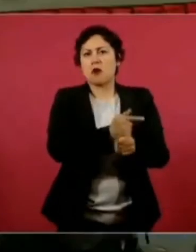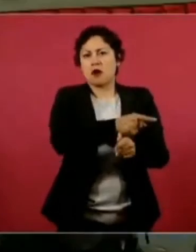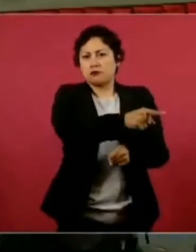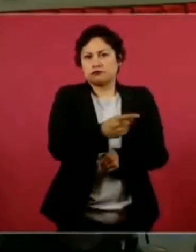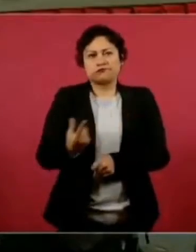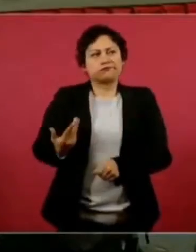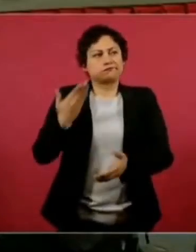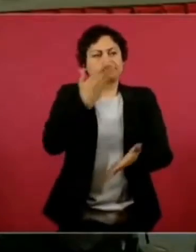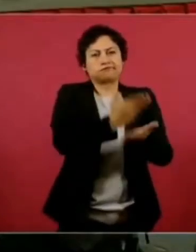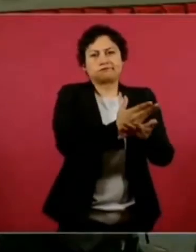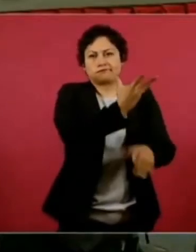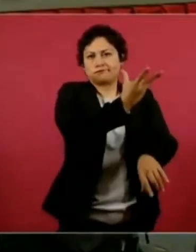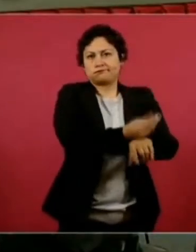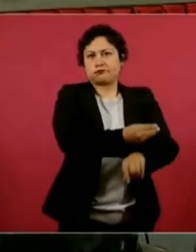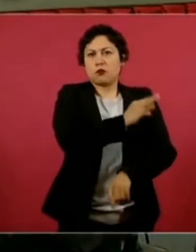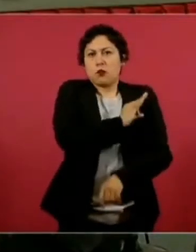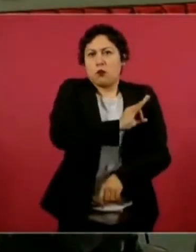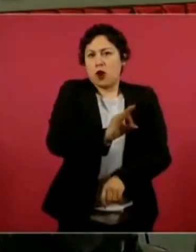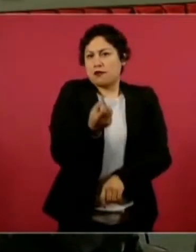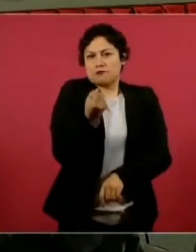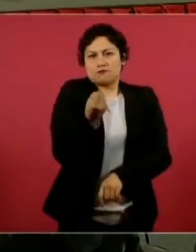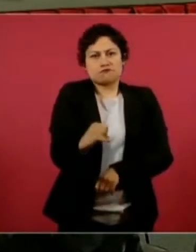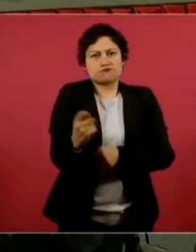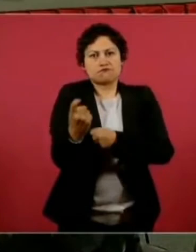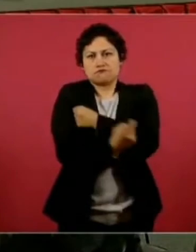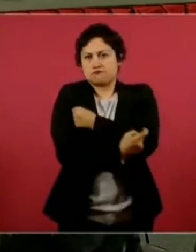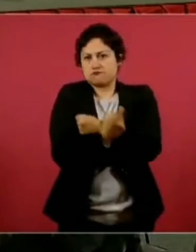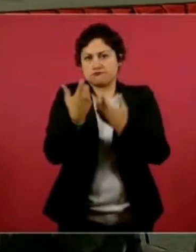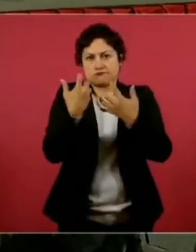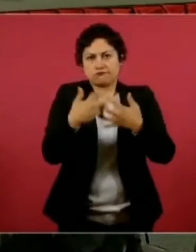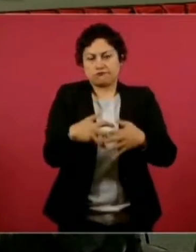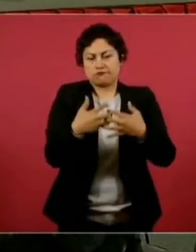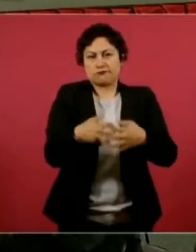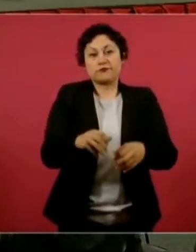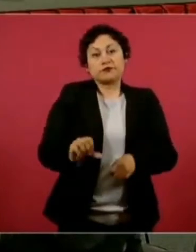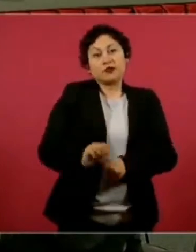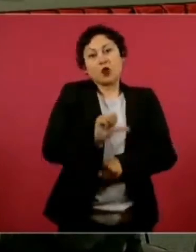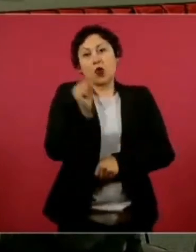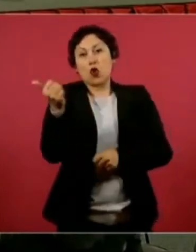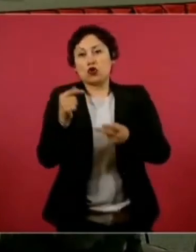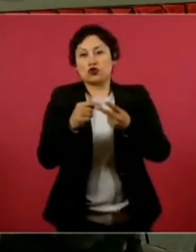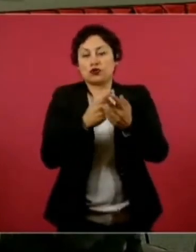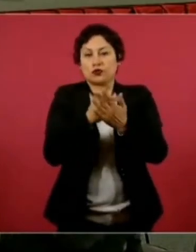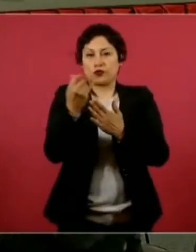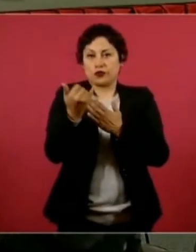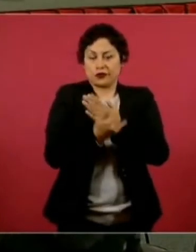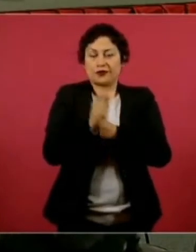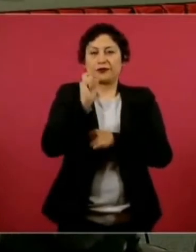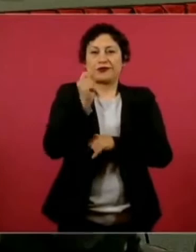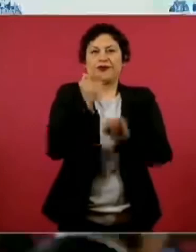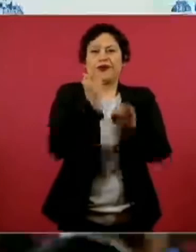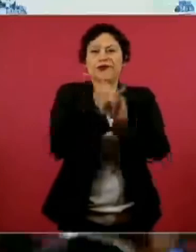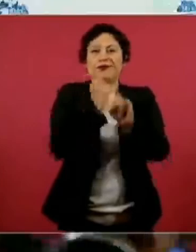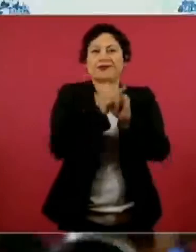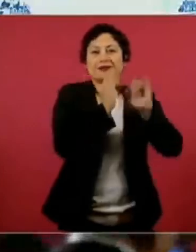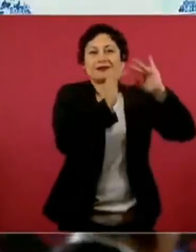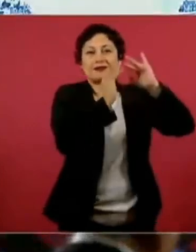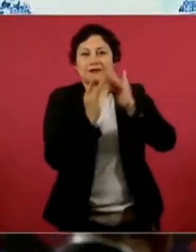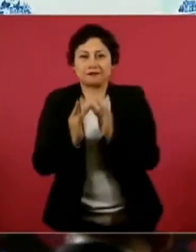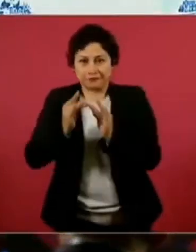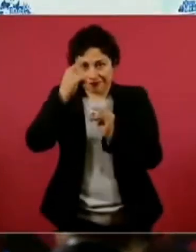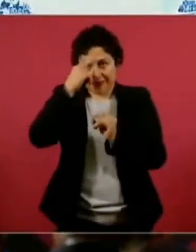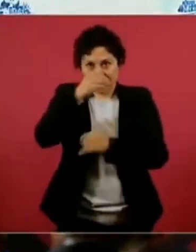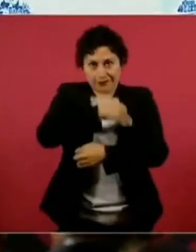Y también por lo de Internet para todos, ¿no? Internet para todos, que ya está funcionando, se han instalado una gran cantidad de